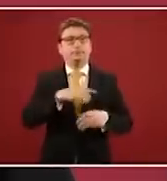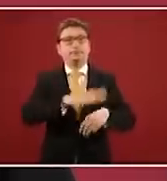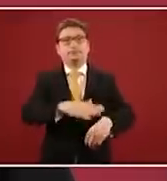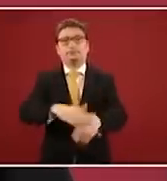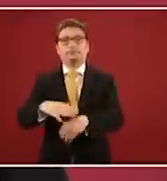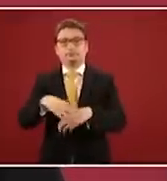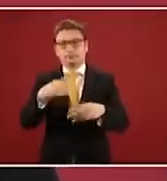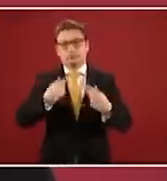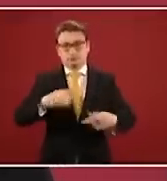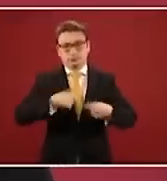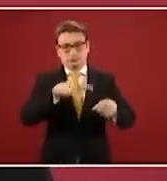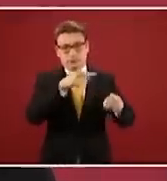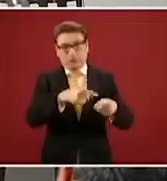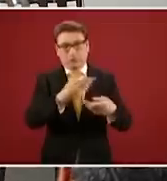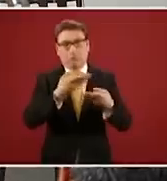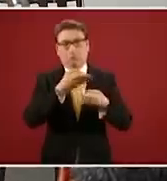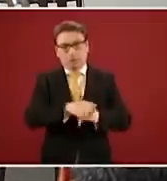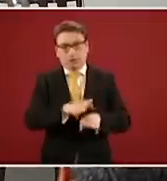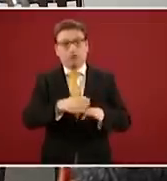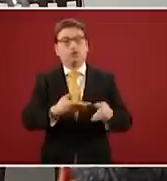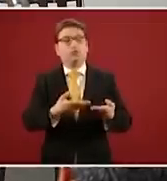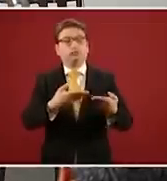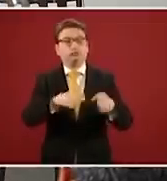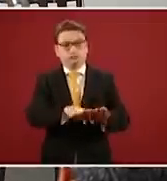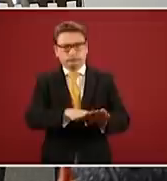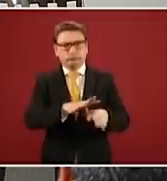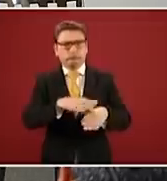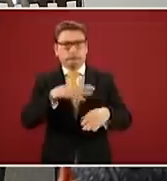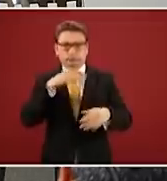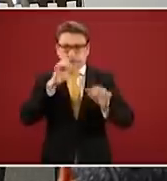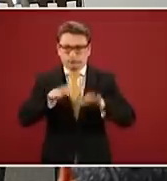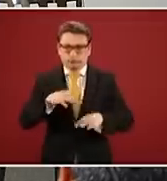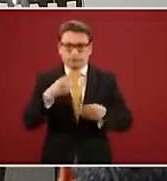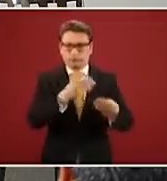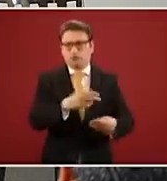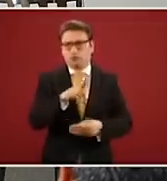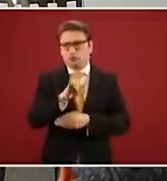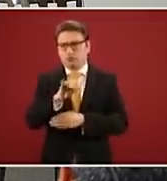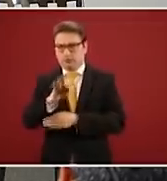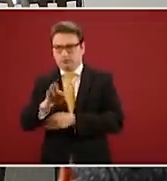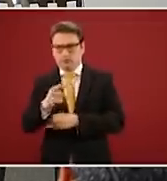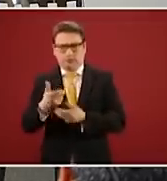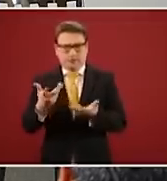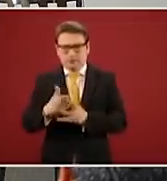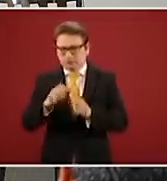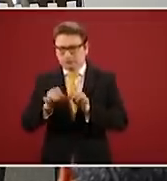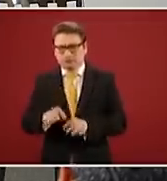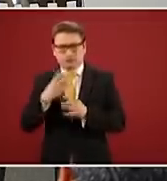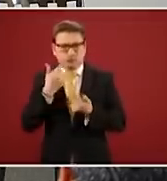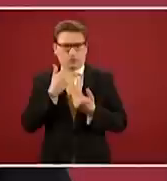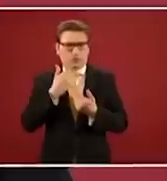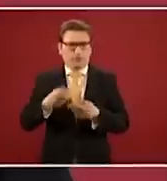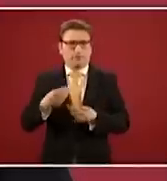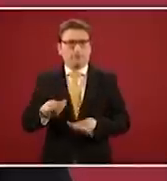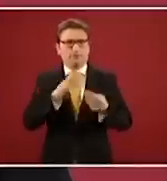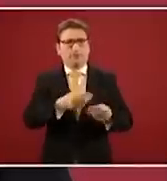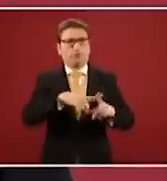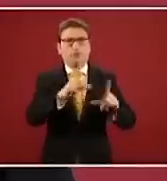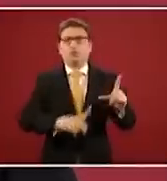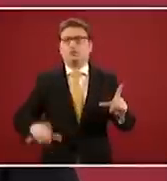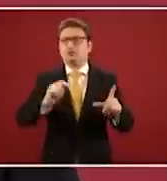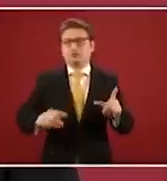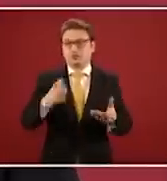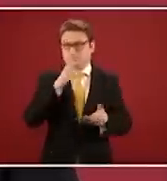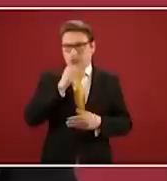personas a las que se les ha bloqueado la cuenta. Primero, esto es prácticamente imposible. La UIF no tiene actuarios y no tiene presencia a nivel nacional, no podría